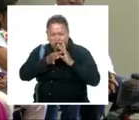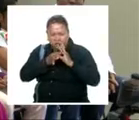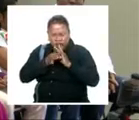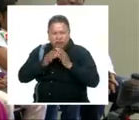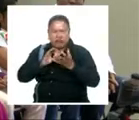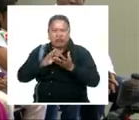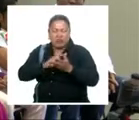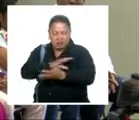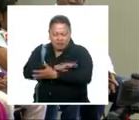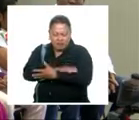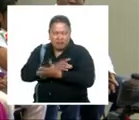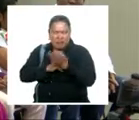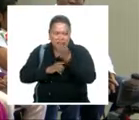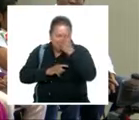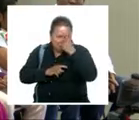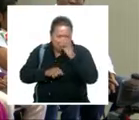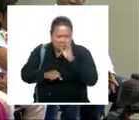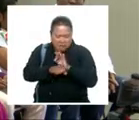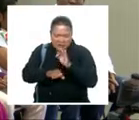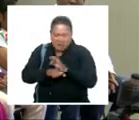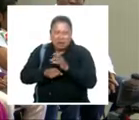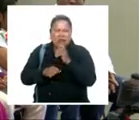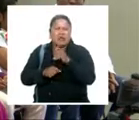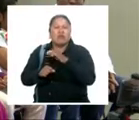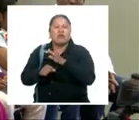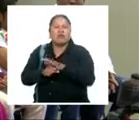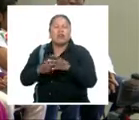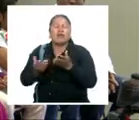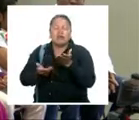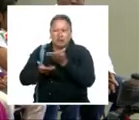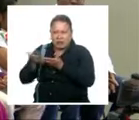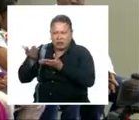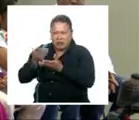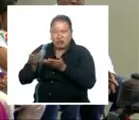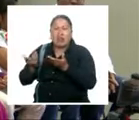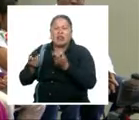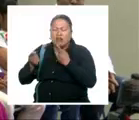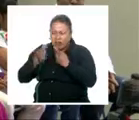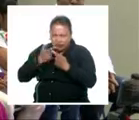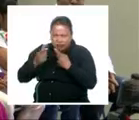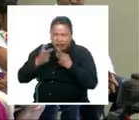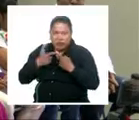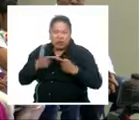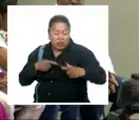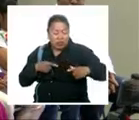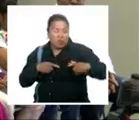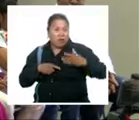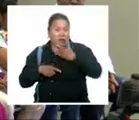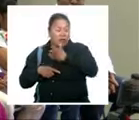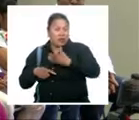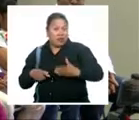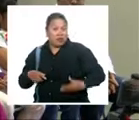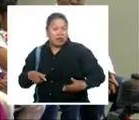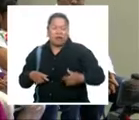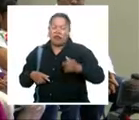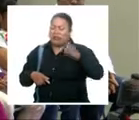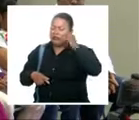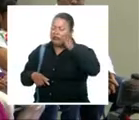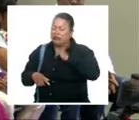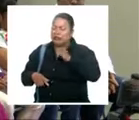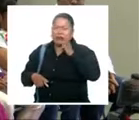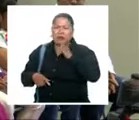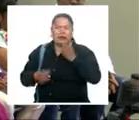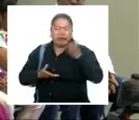la cooperación y el diálogo franco. El gobierno federal dedica